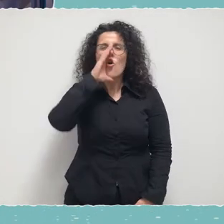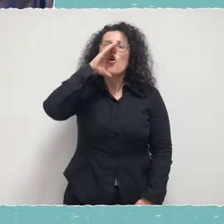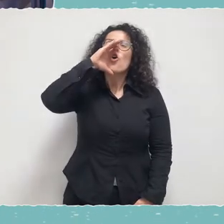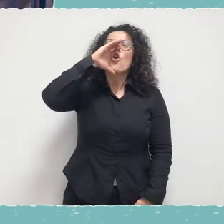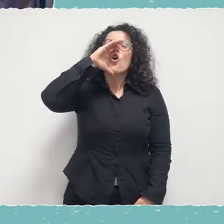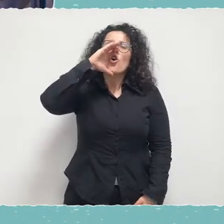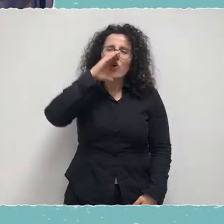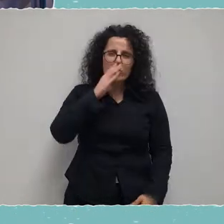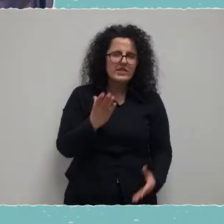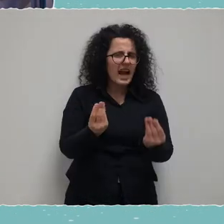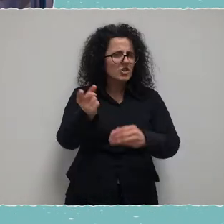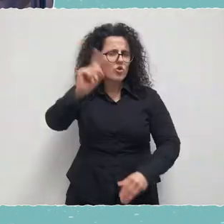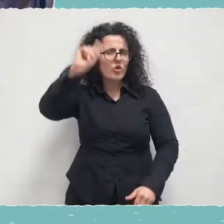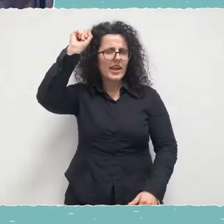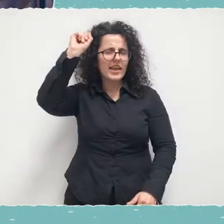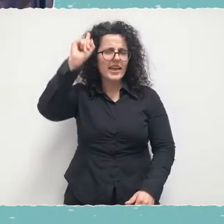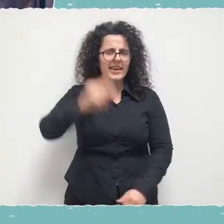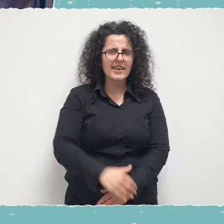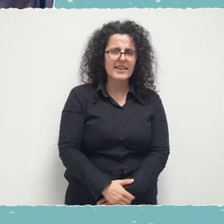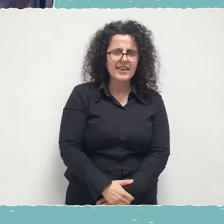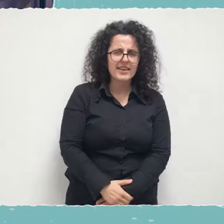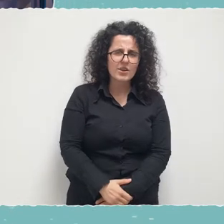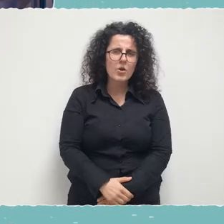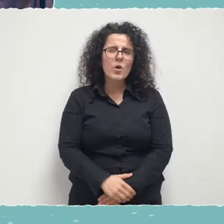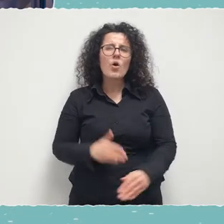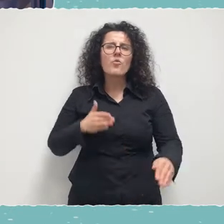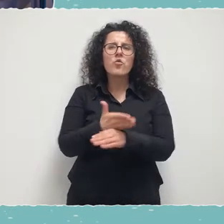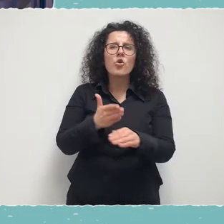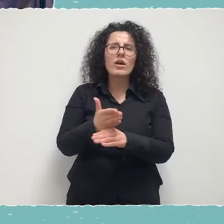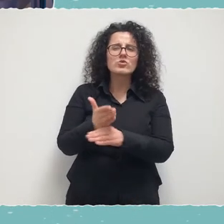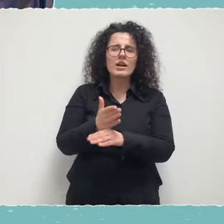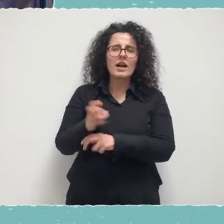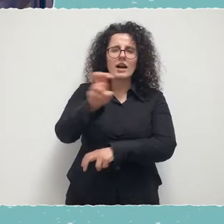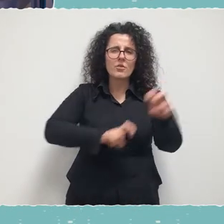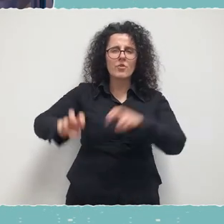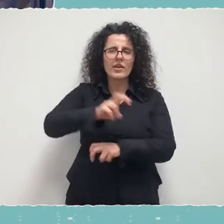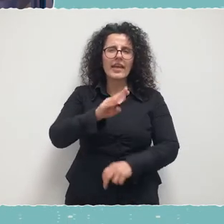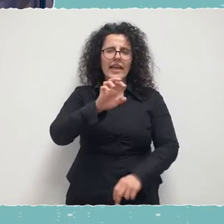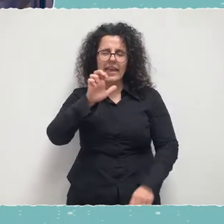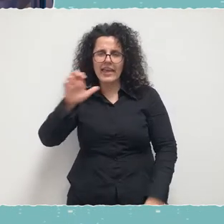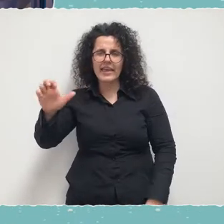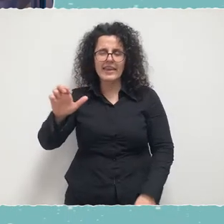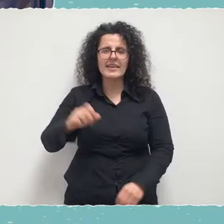pouquiño máis. Pero tampouco moito, Foi buscar por ali unhas madeiras e...